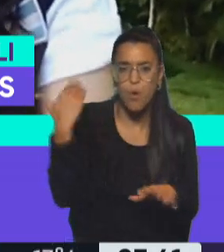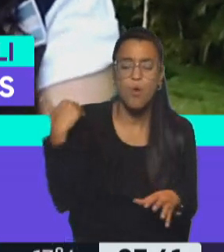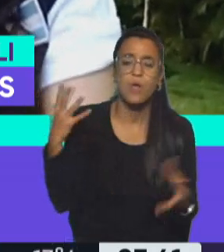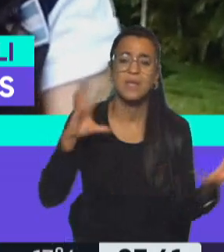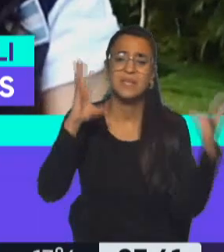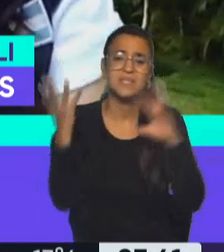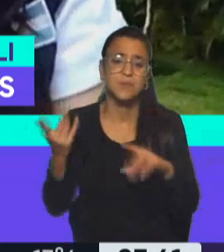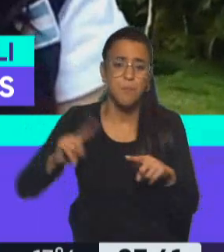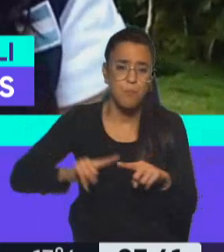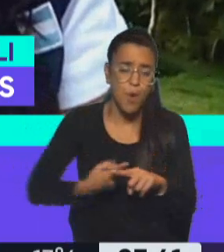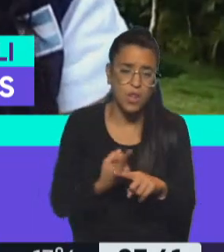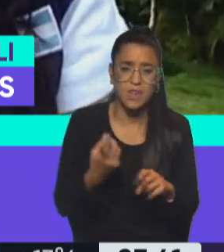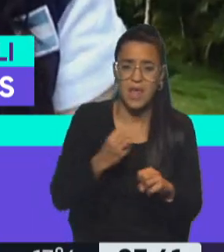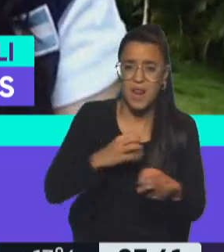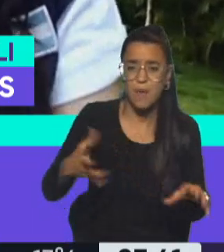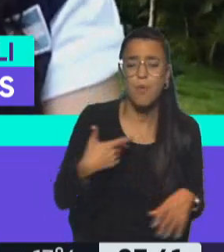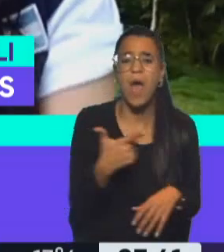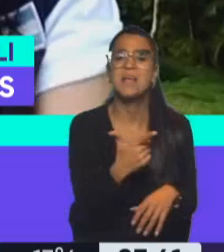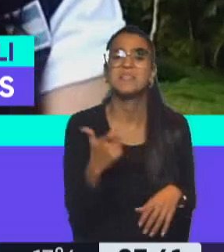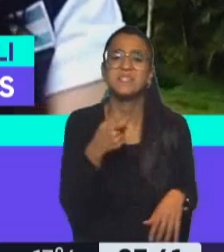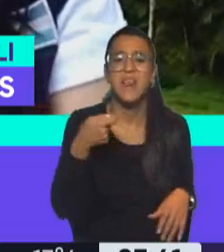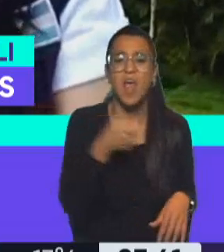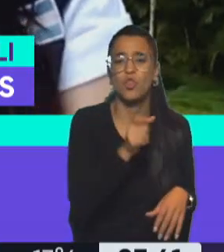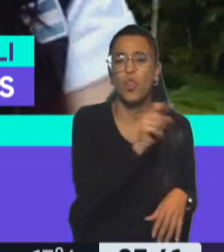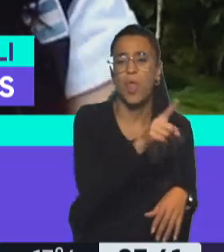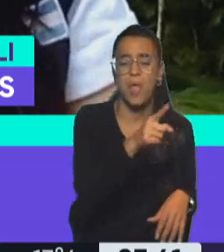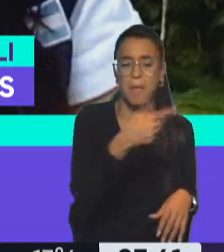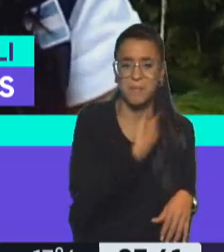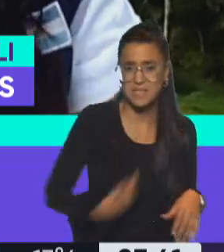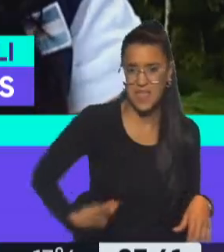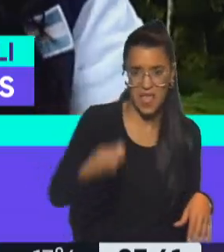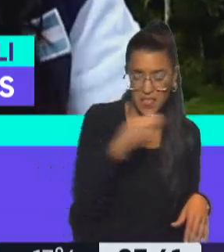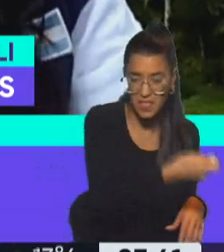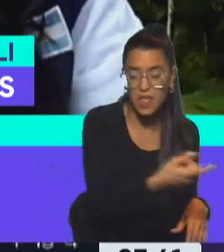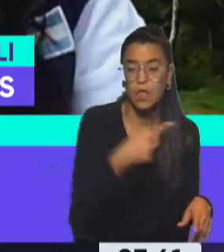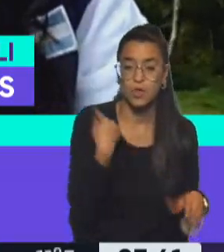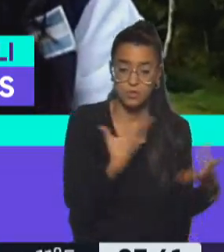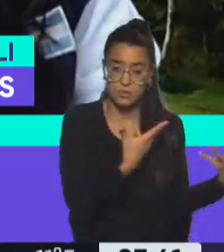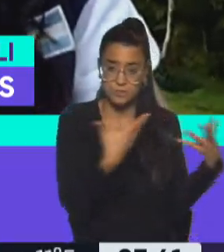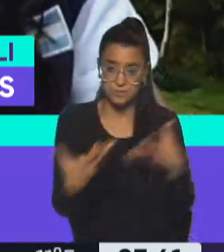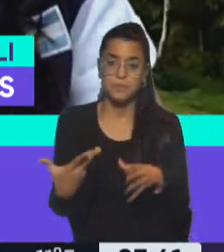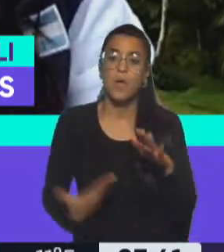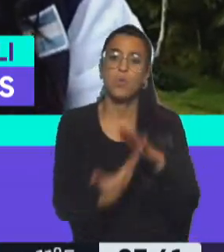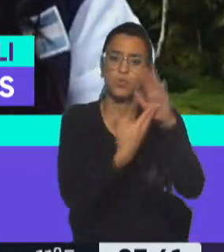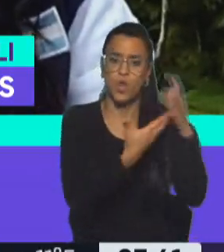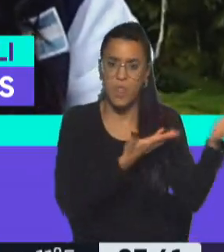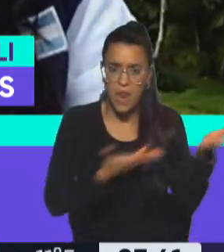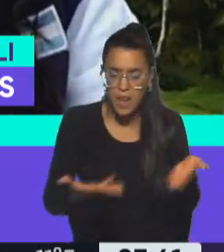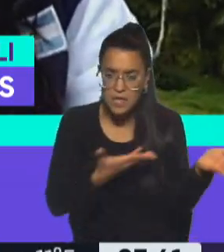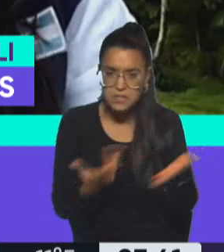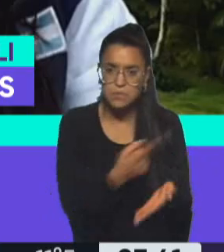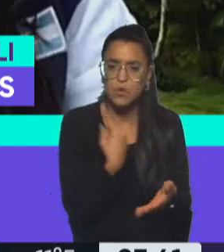política grande por el asesinato del presidente. Desde que nosotros llegamos nos recibieron las autoridades locales, que